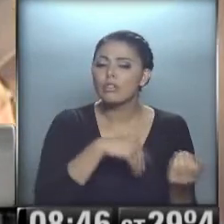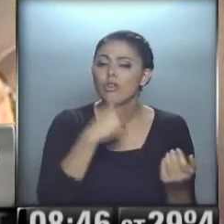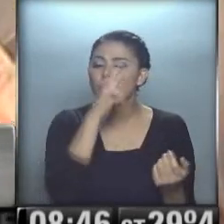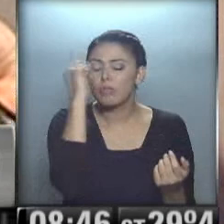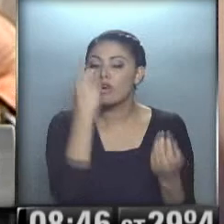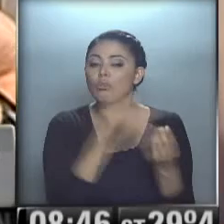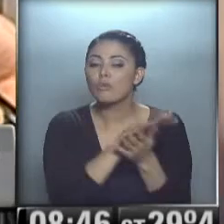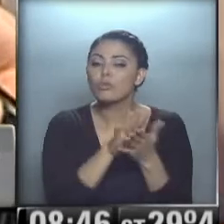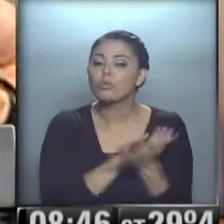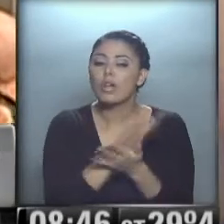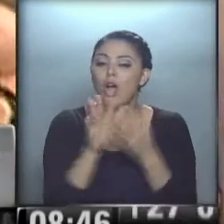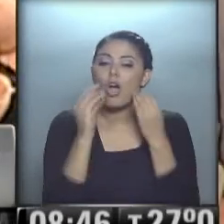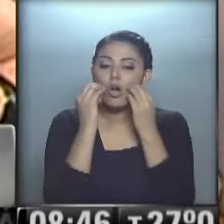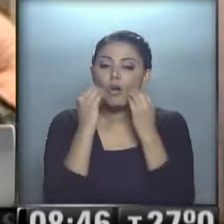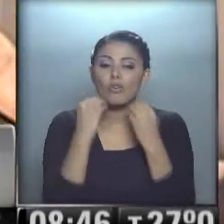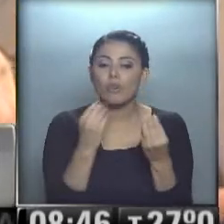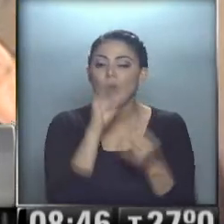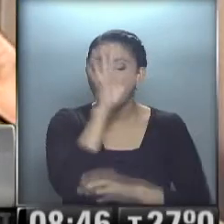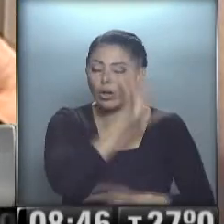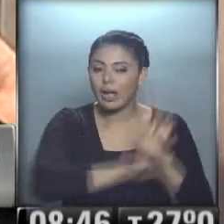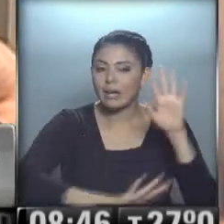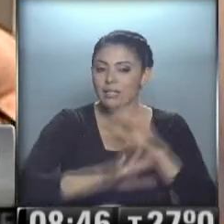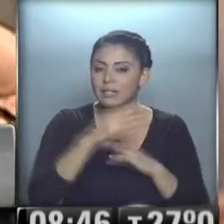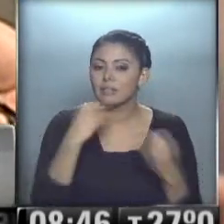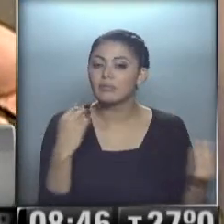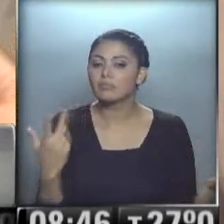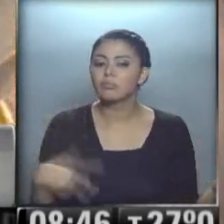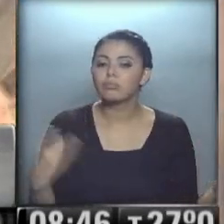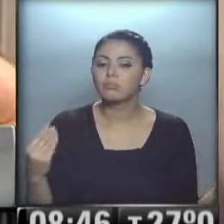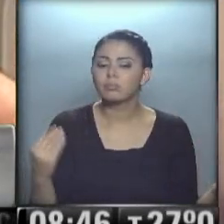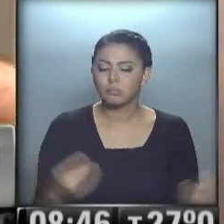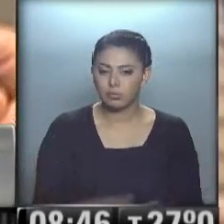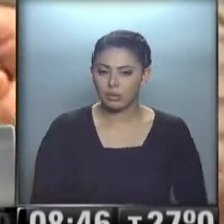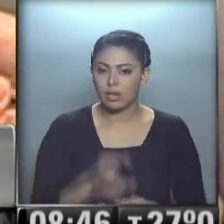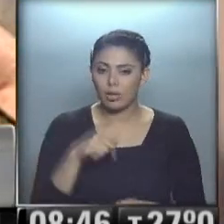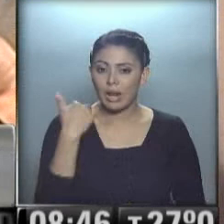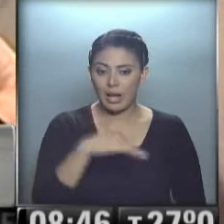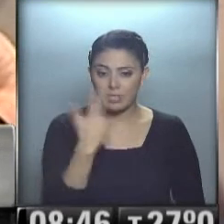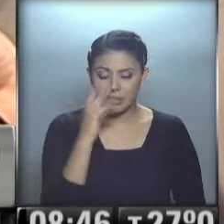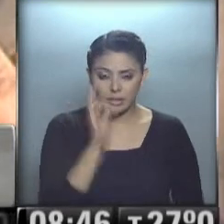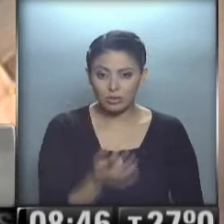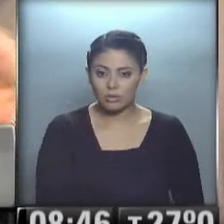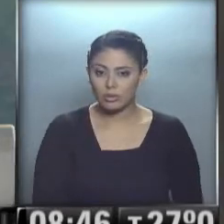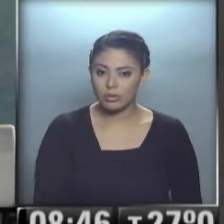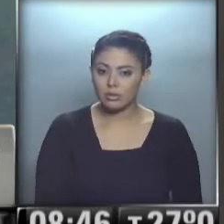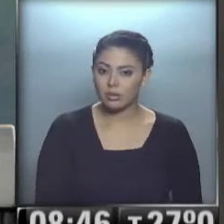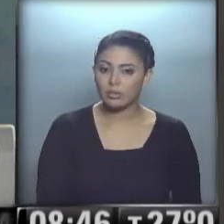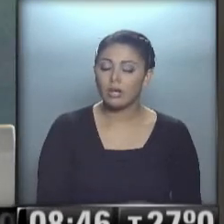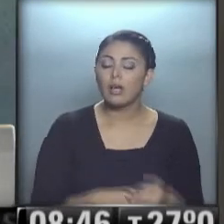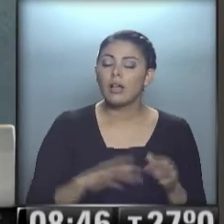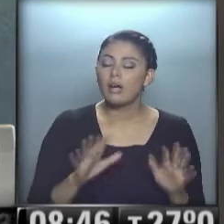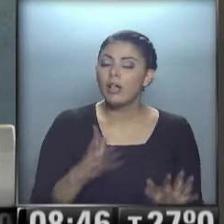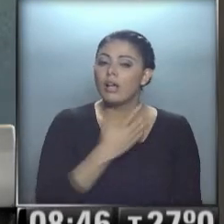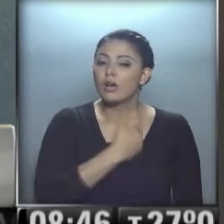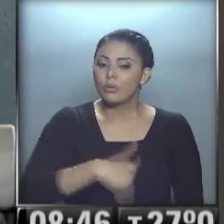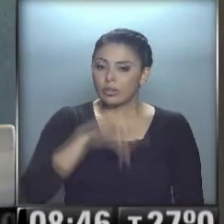respecto? ¿Cómo va a instrumentar esta situación? ¿Cómo va a ensamblar este conflicto que se está dando en la calle y se ha dado en estos días? Mire, el